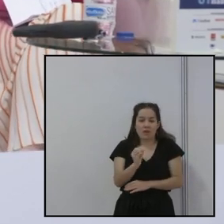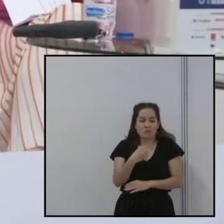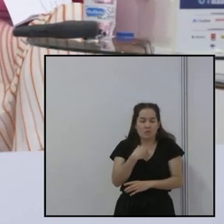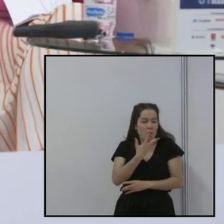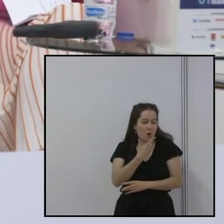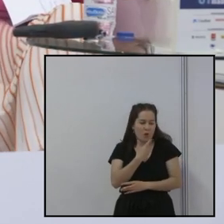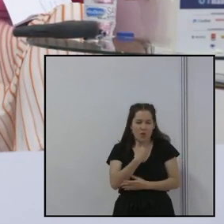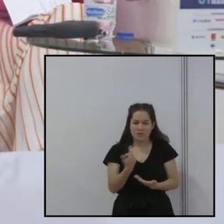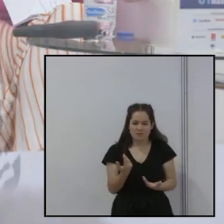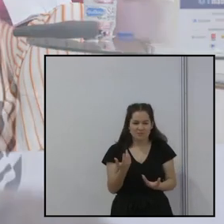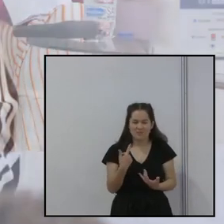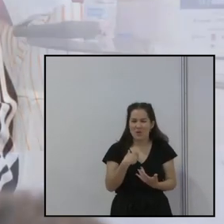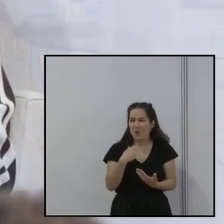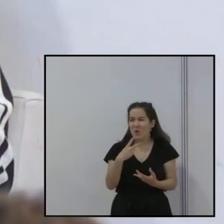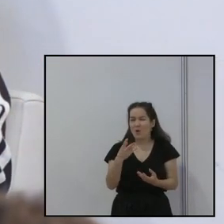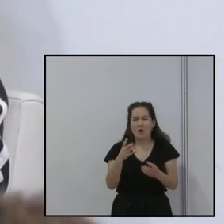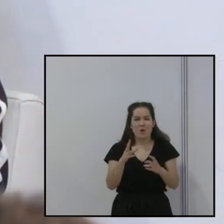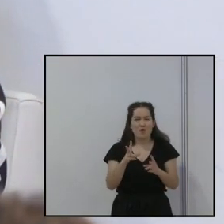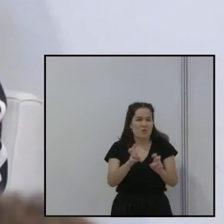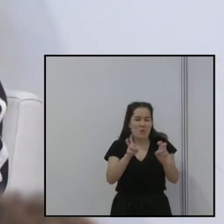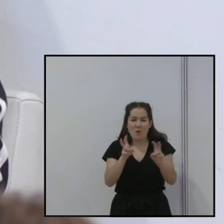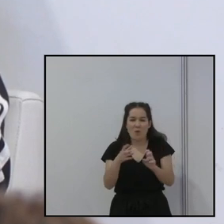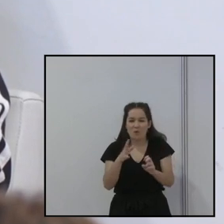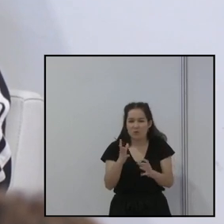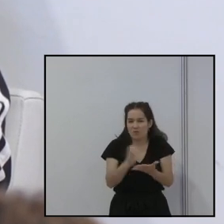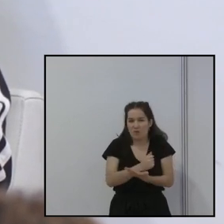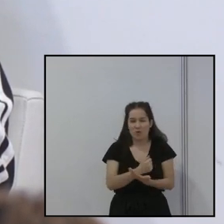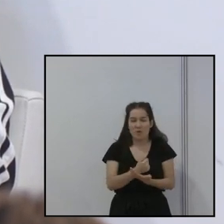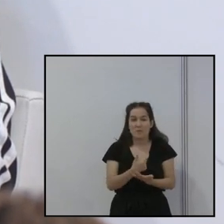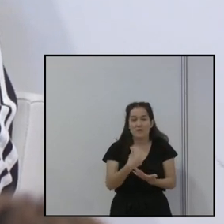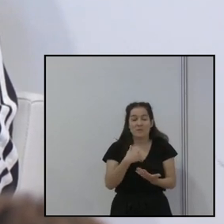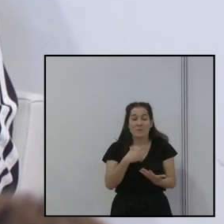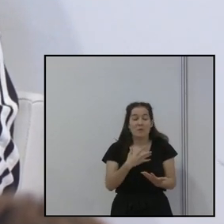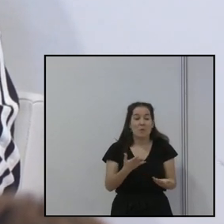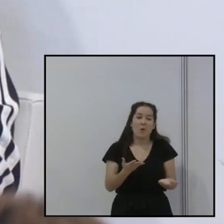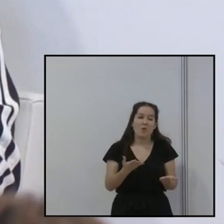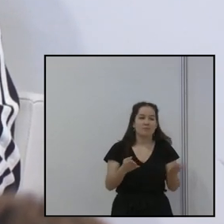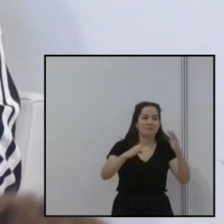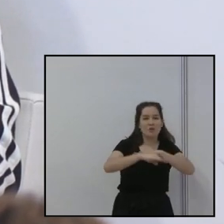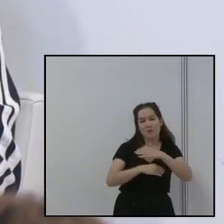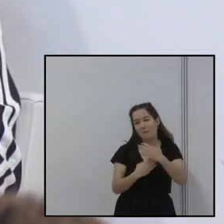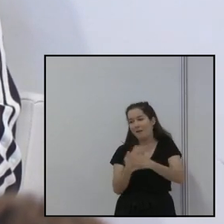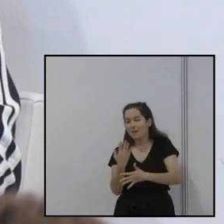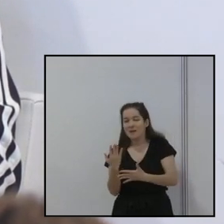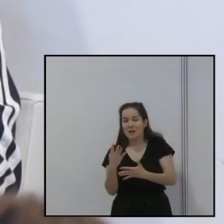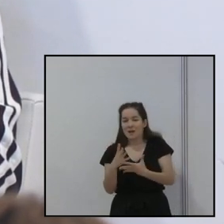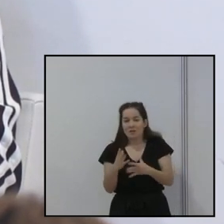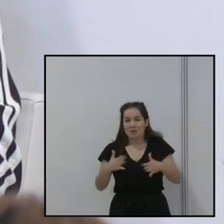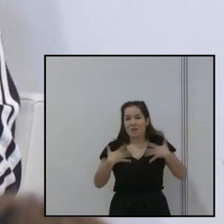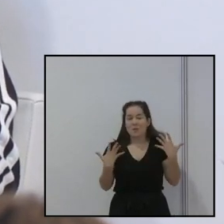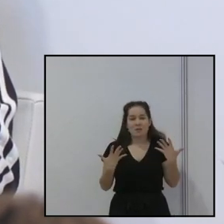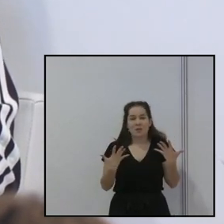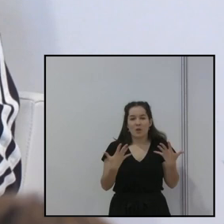sea, la forma más sencilla de entenderlo yo creo que es como si de la noche a la mañana hubieras encajado todas las